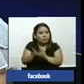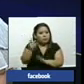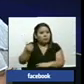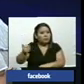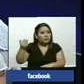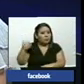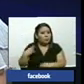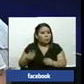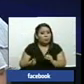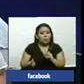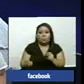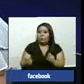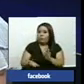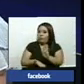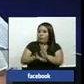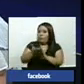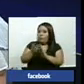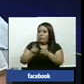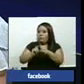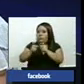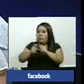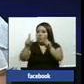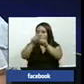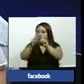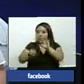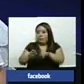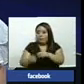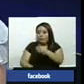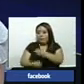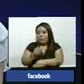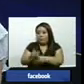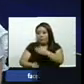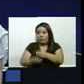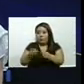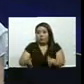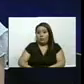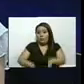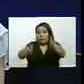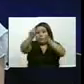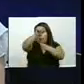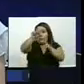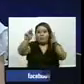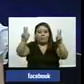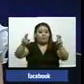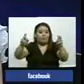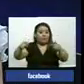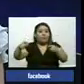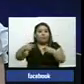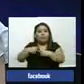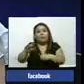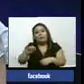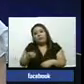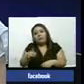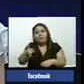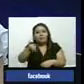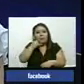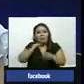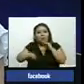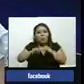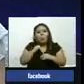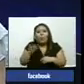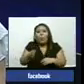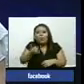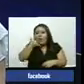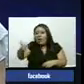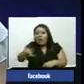años debido a los cambios tecnológicos. De acuerdo a las estadísticas de la Superintendencia General de Electricidad y Telecomunicaciones, el número de líneas